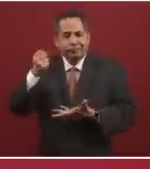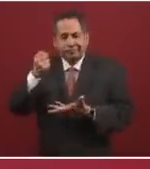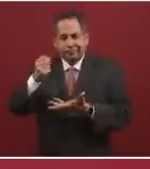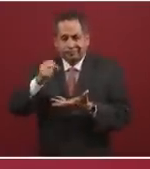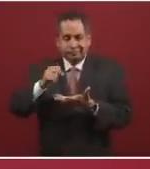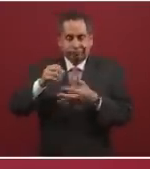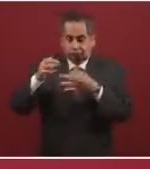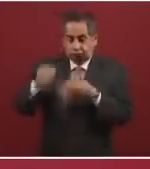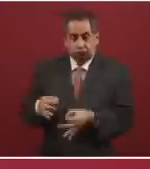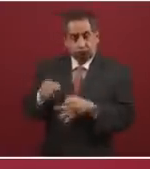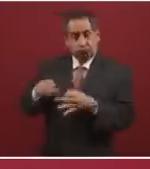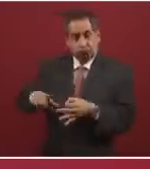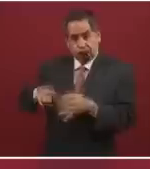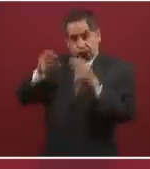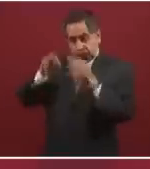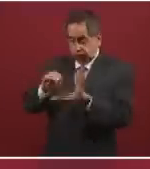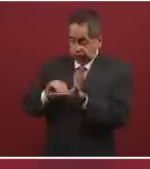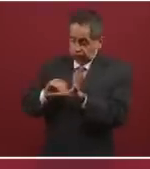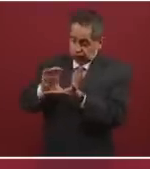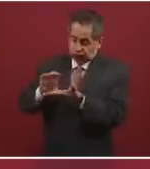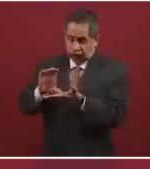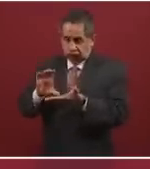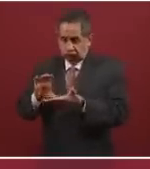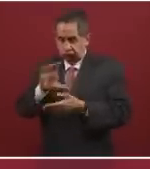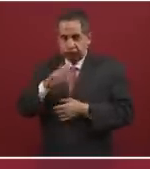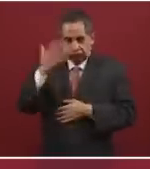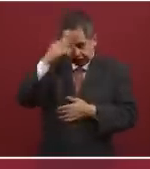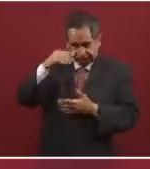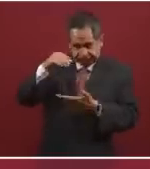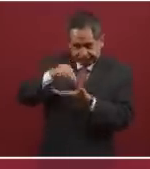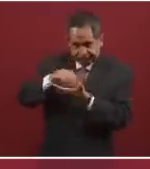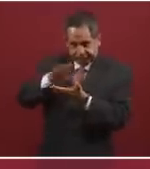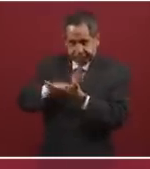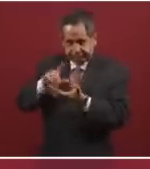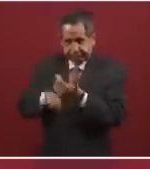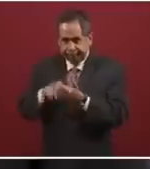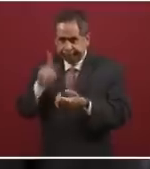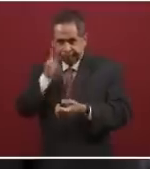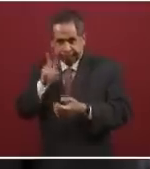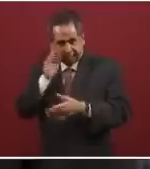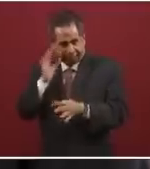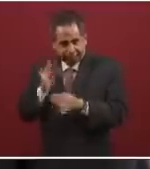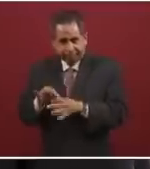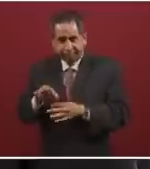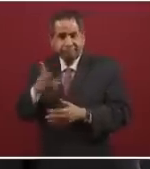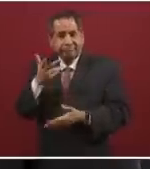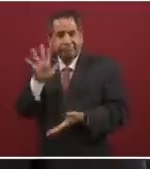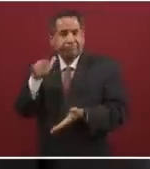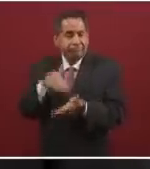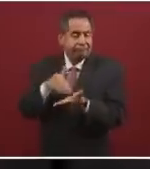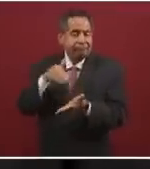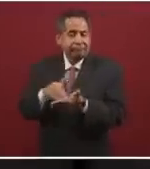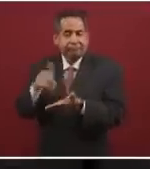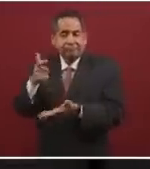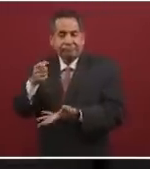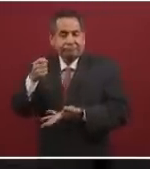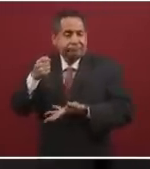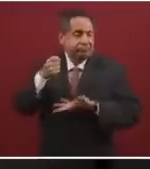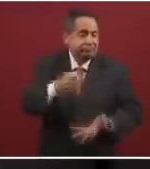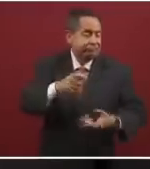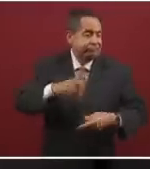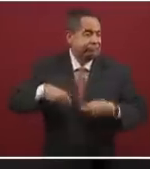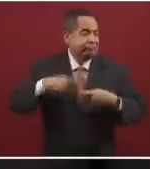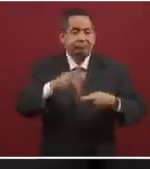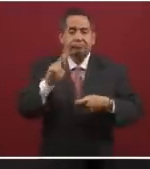formalmente, de lo que se sabe, es decir, que hay pruebas, 10,000 millones de pesos